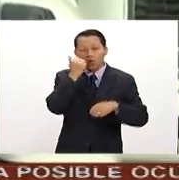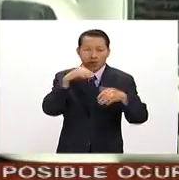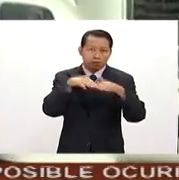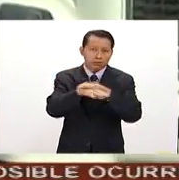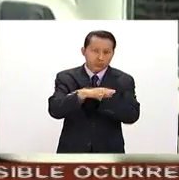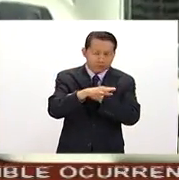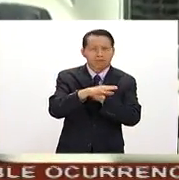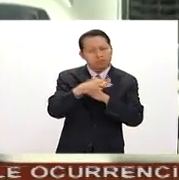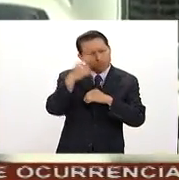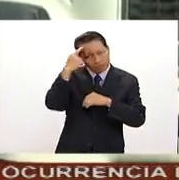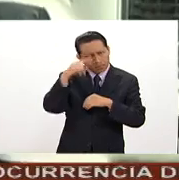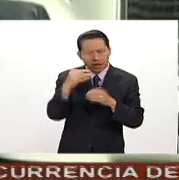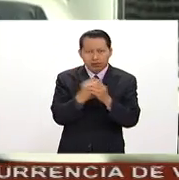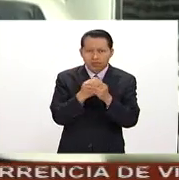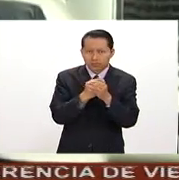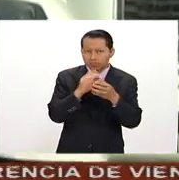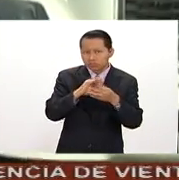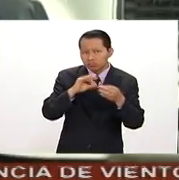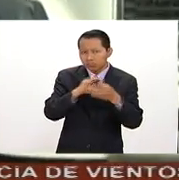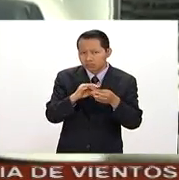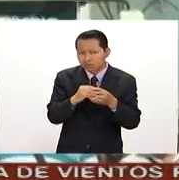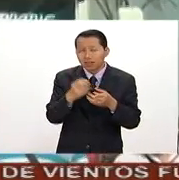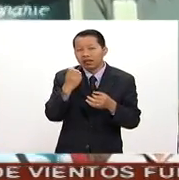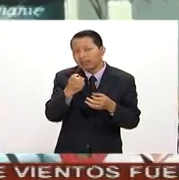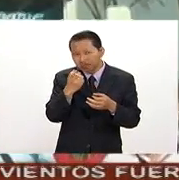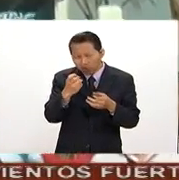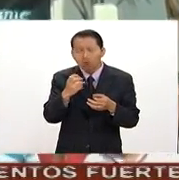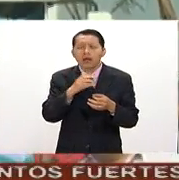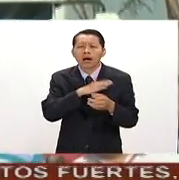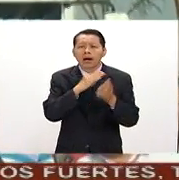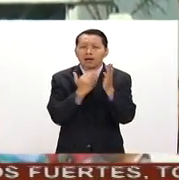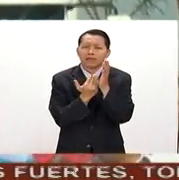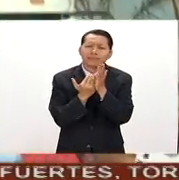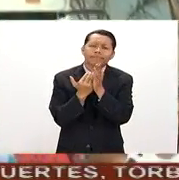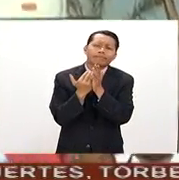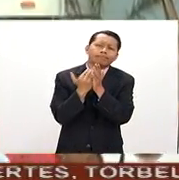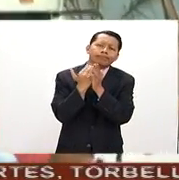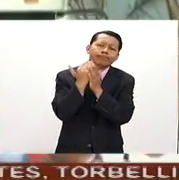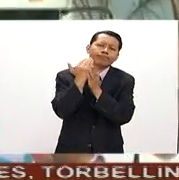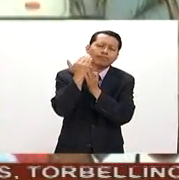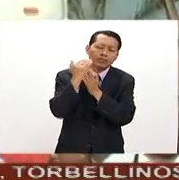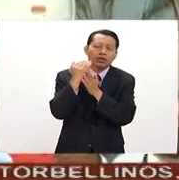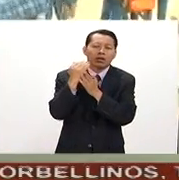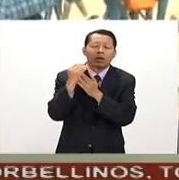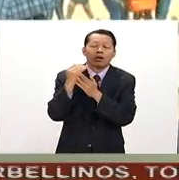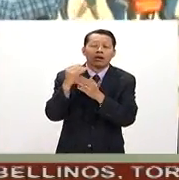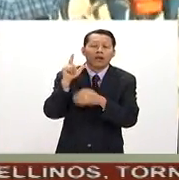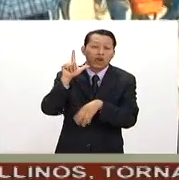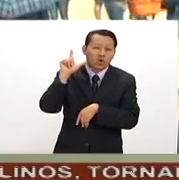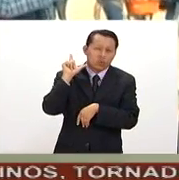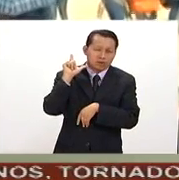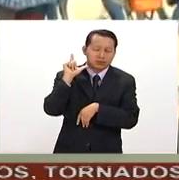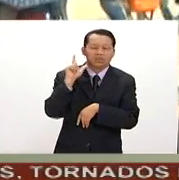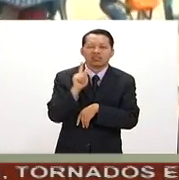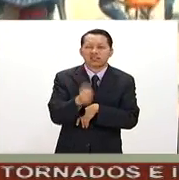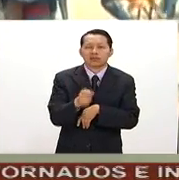en territorio chiapaneco. Este número incrementó hasta este lunes a un